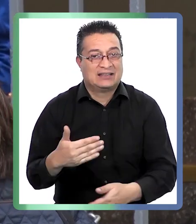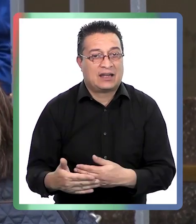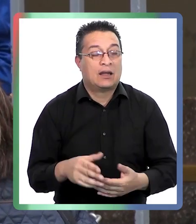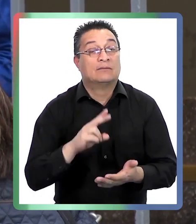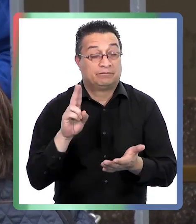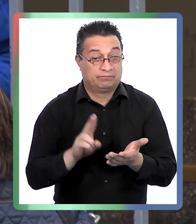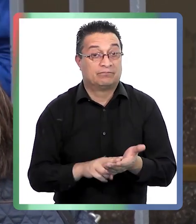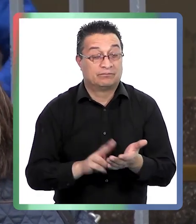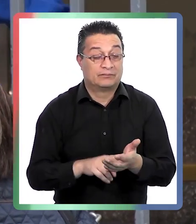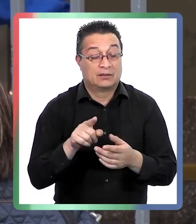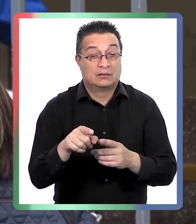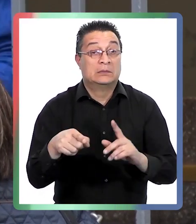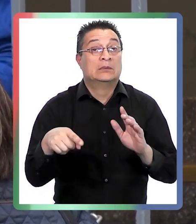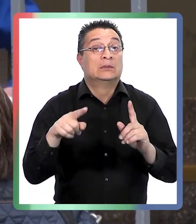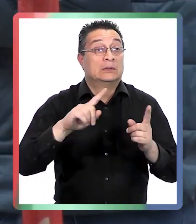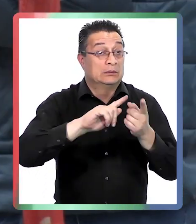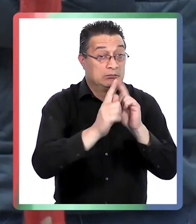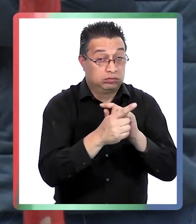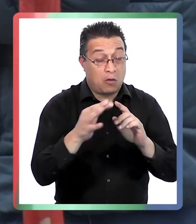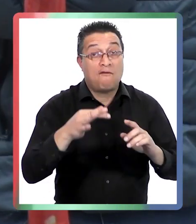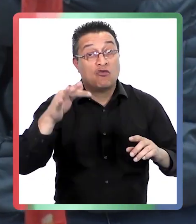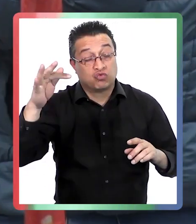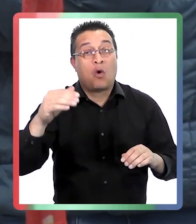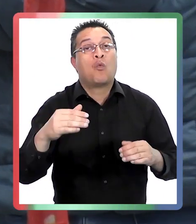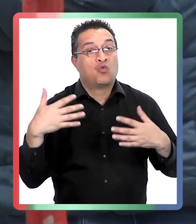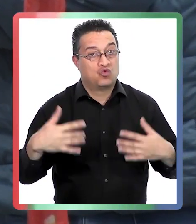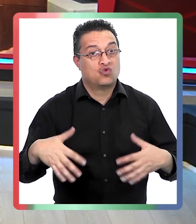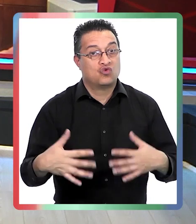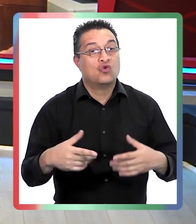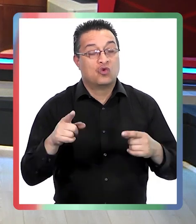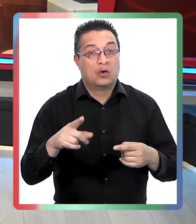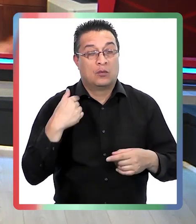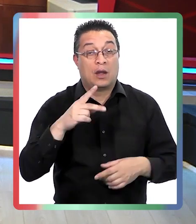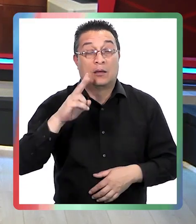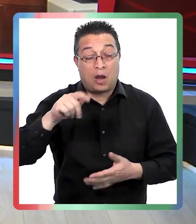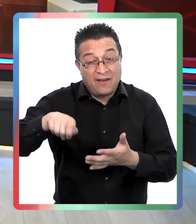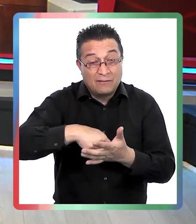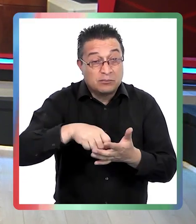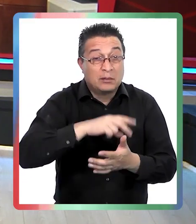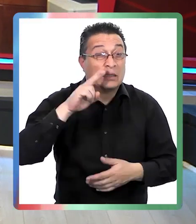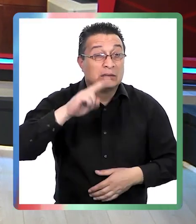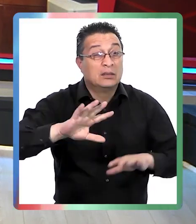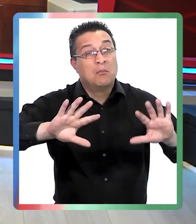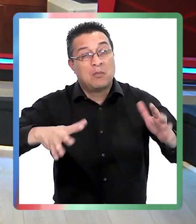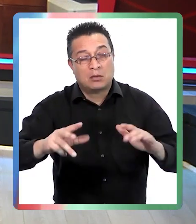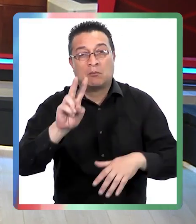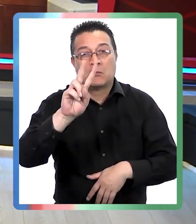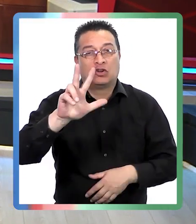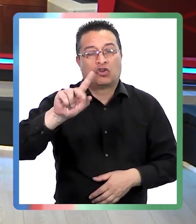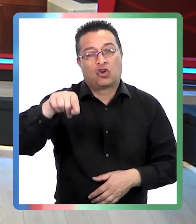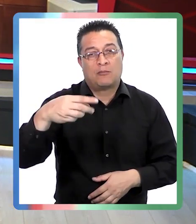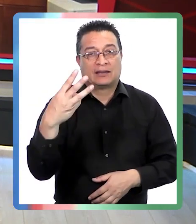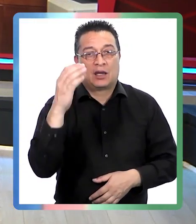porque efectivamente el impacto de esto en el futuro es muy grande. Tenemos una tasa de informalidad, de acuerdo a los datos del INE, que bordea